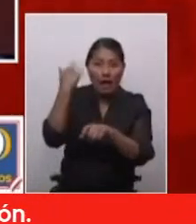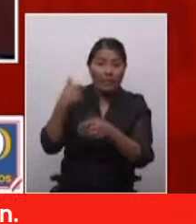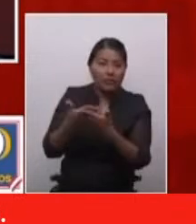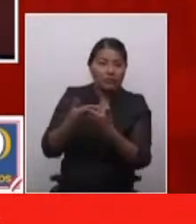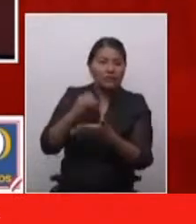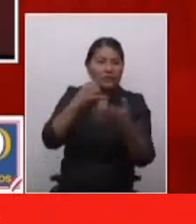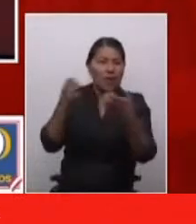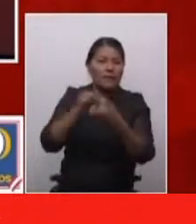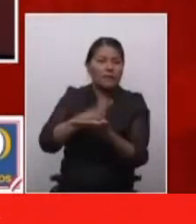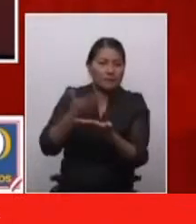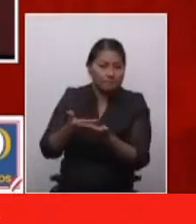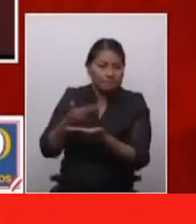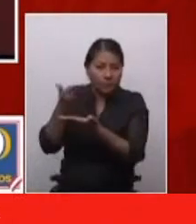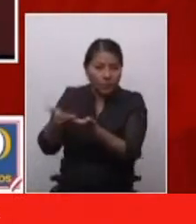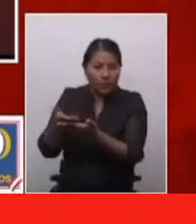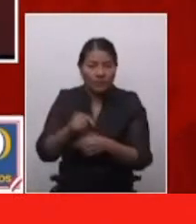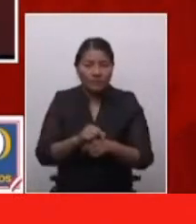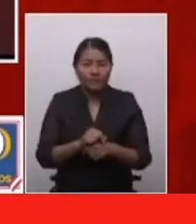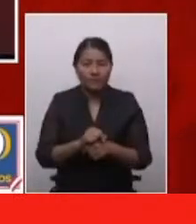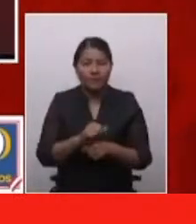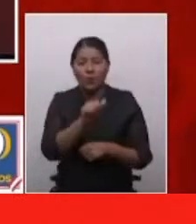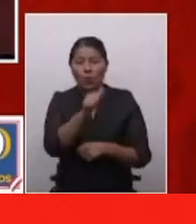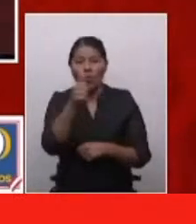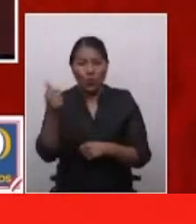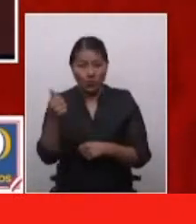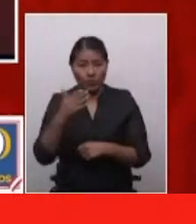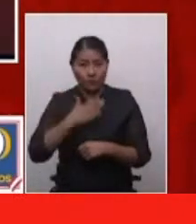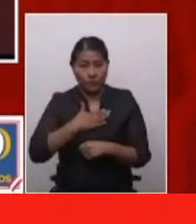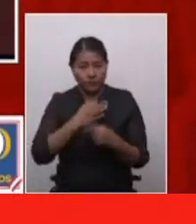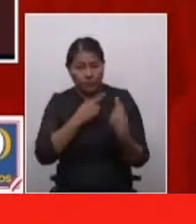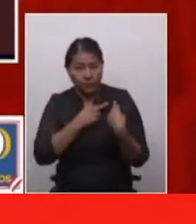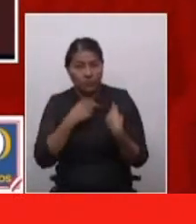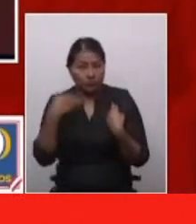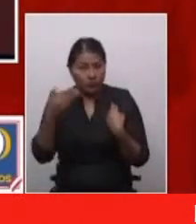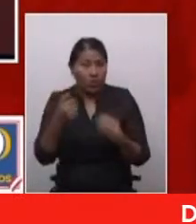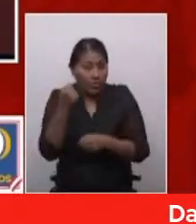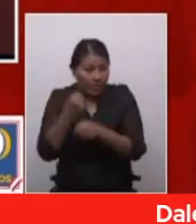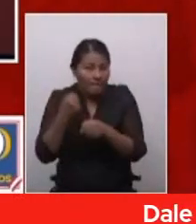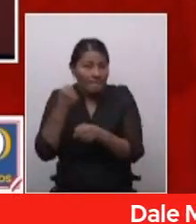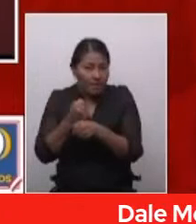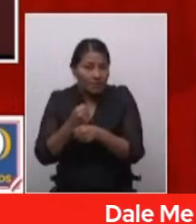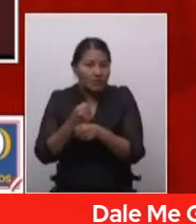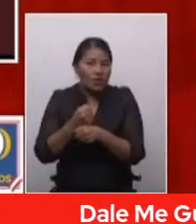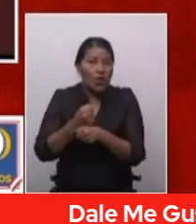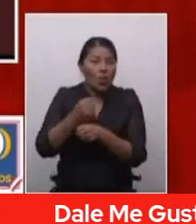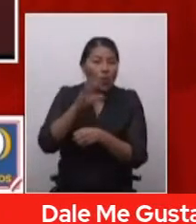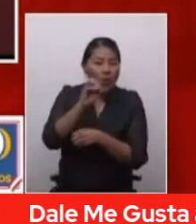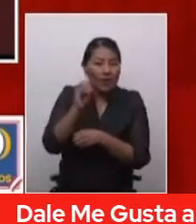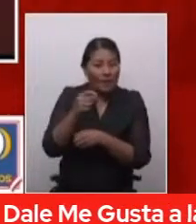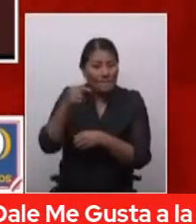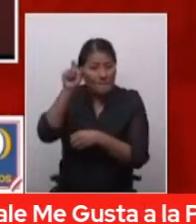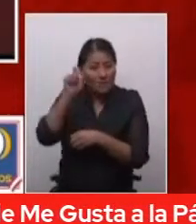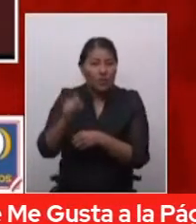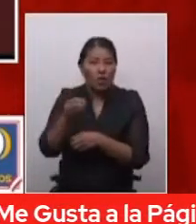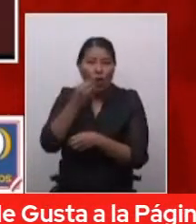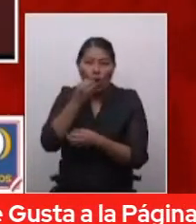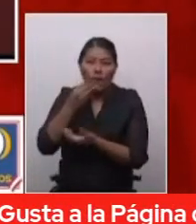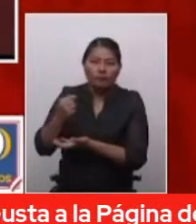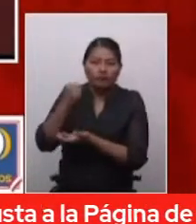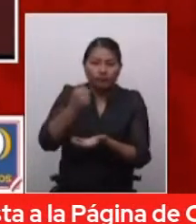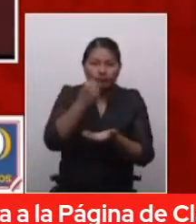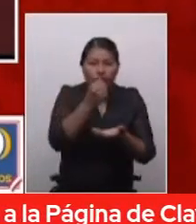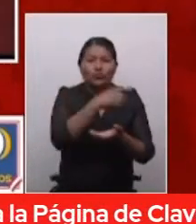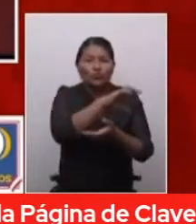meses. Por otra parte, en mi gestión entregaremos más de 40 millones de alimentos al día para los